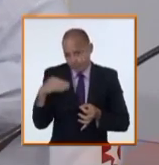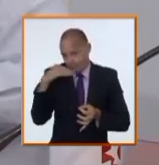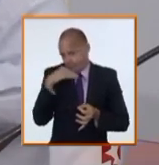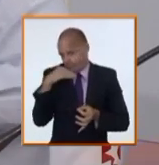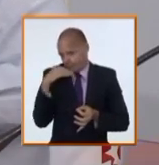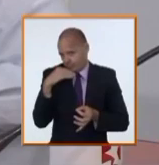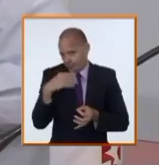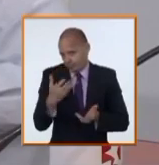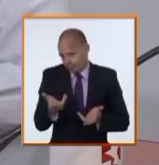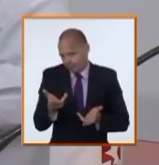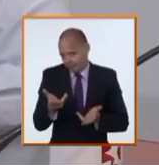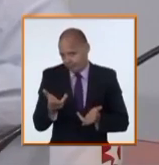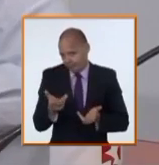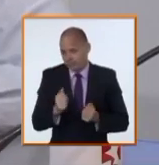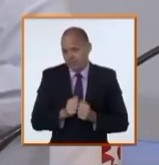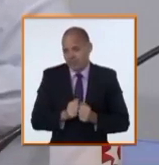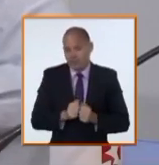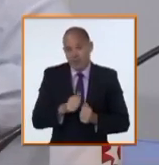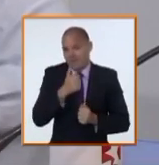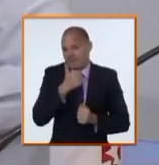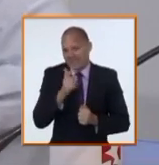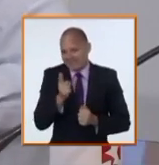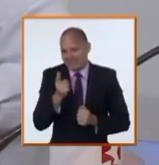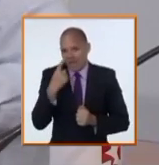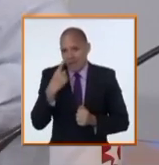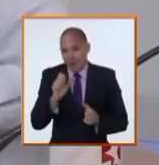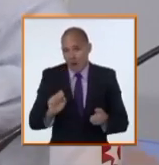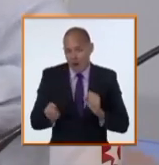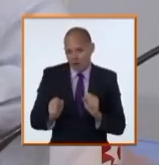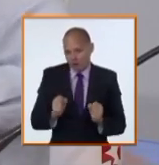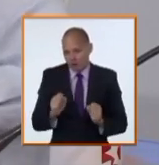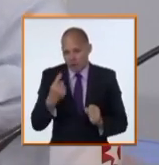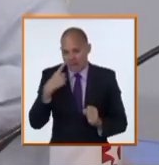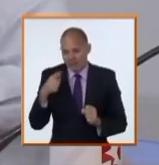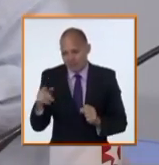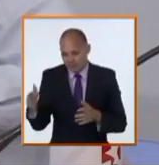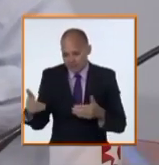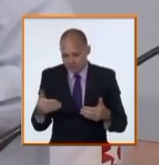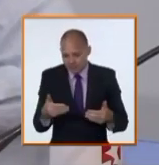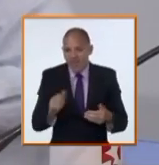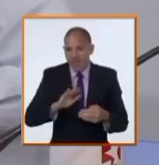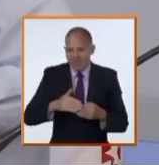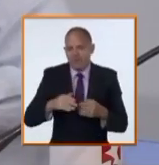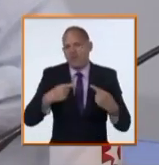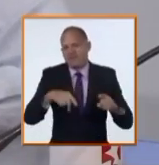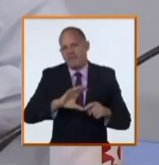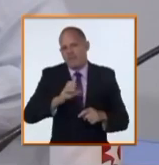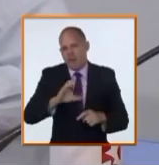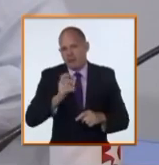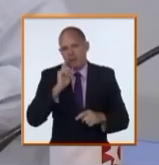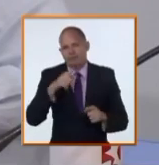efectivo contabilizarla contra la controlarla posteriormente hacer el depósito realmente era una operación muy